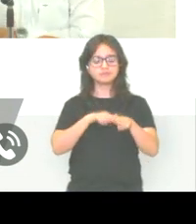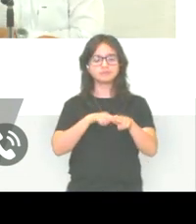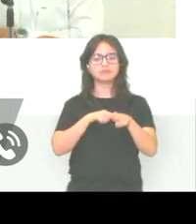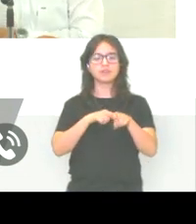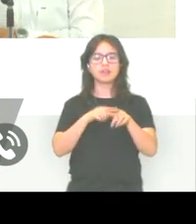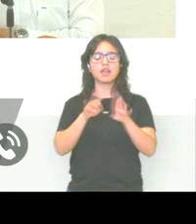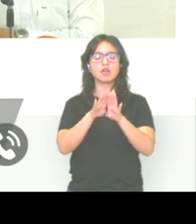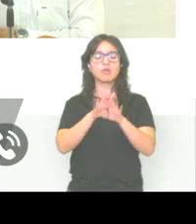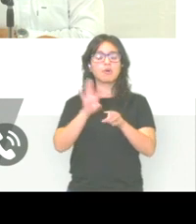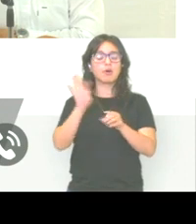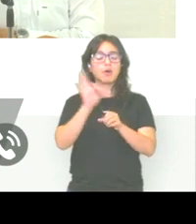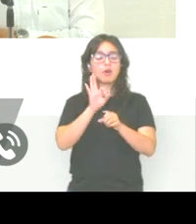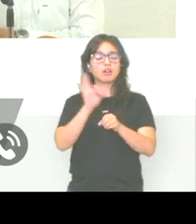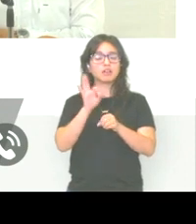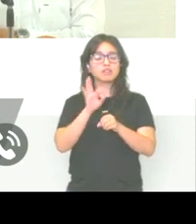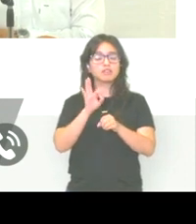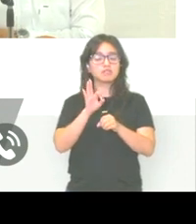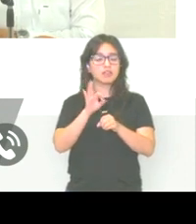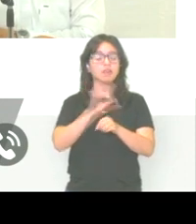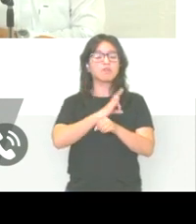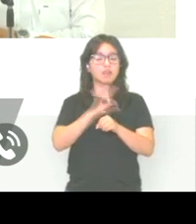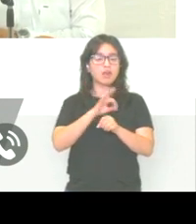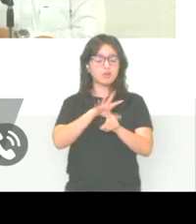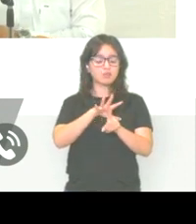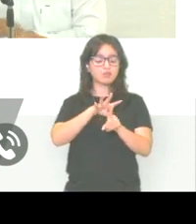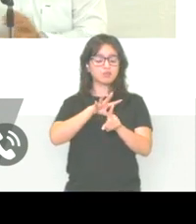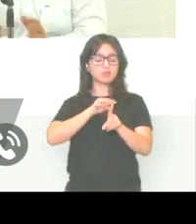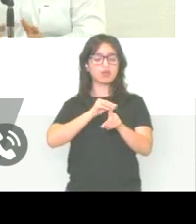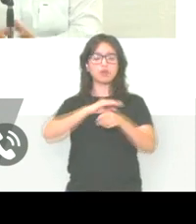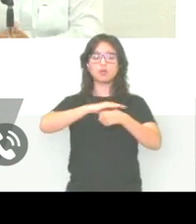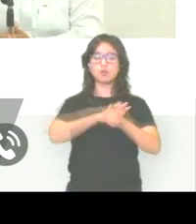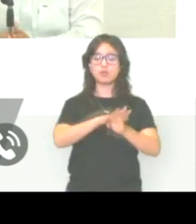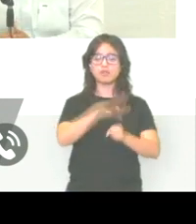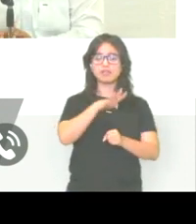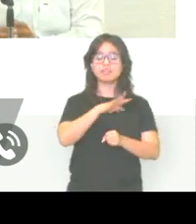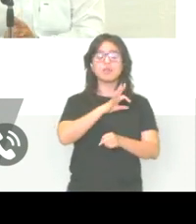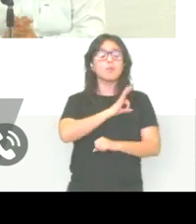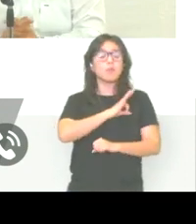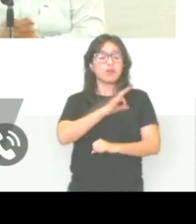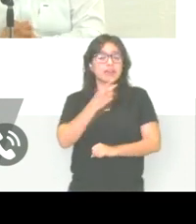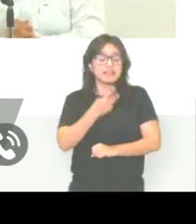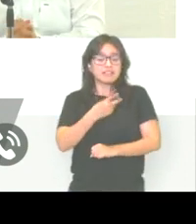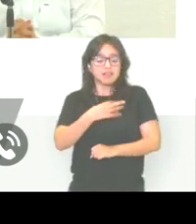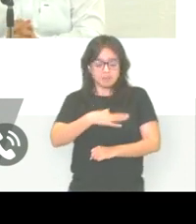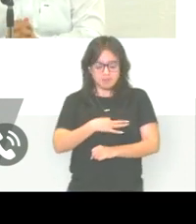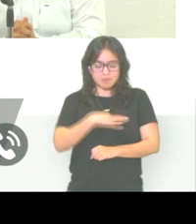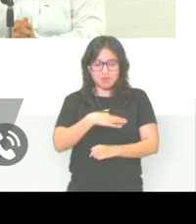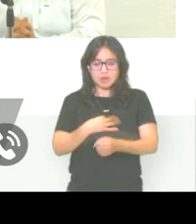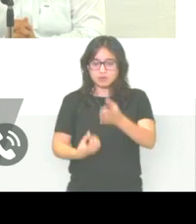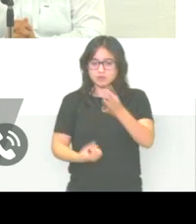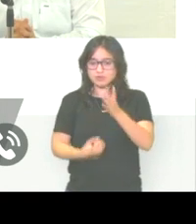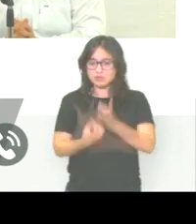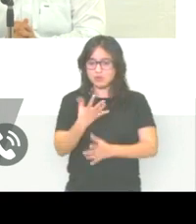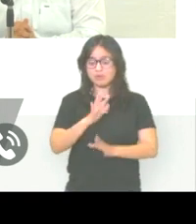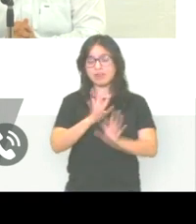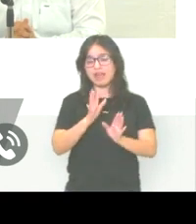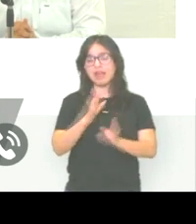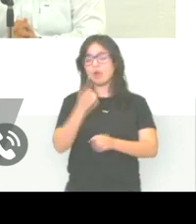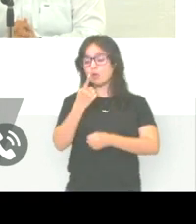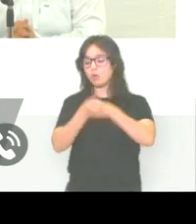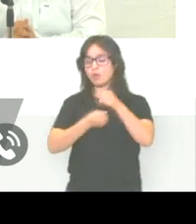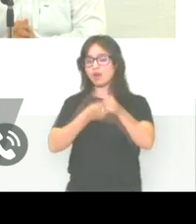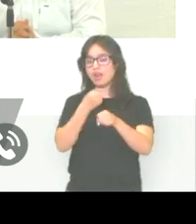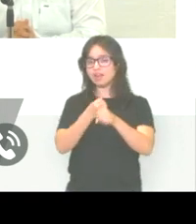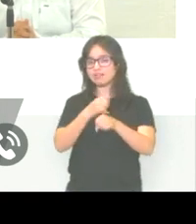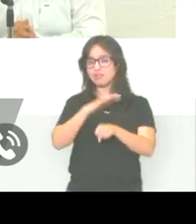susceptible a presentar una infección por coronavirus. Recordemos que pues este es un virus nuevo, bueno, ya tiene más de un año